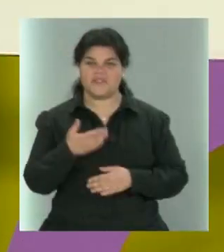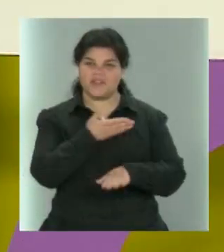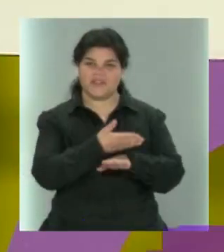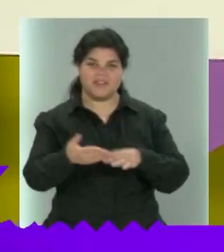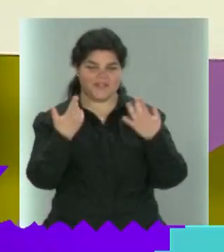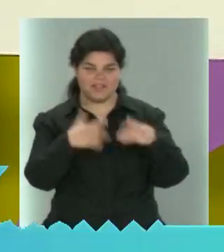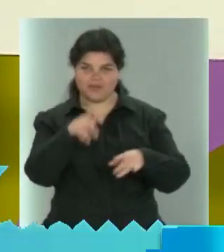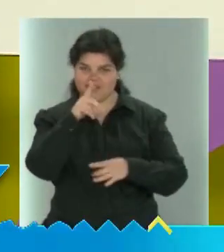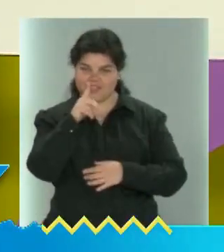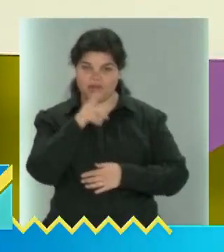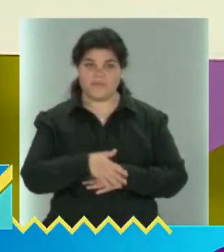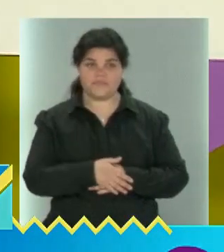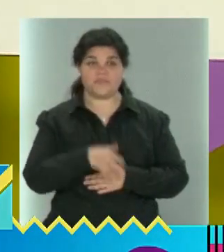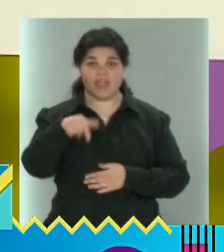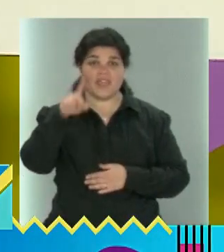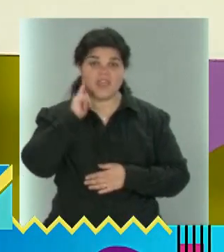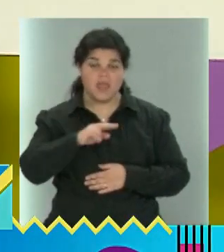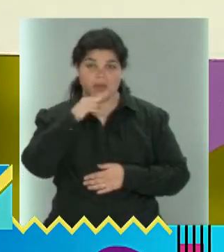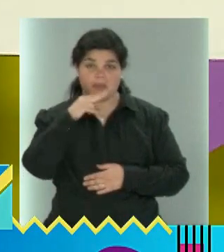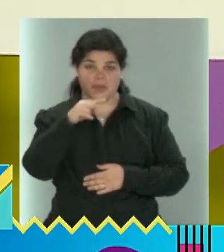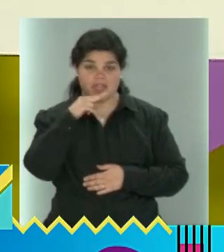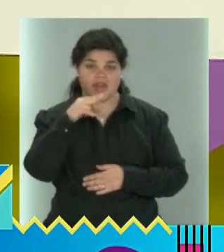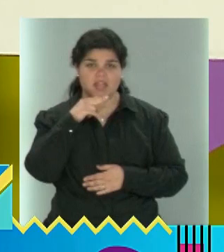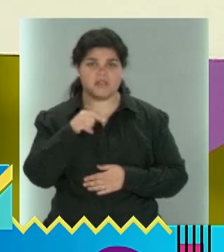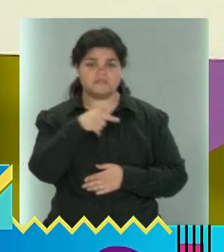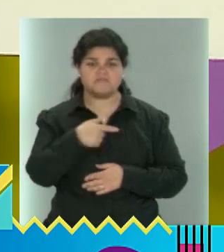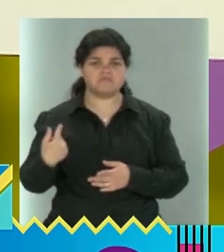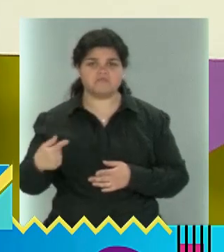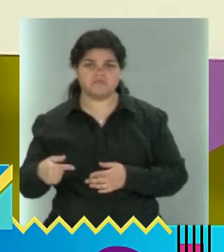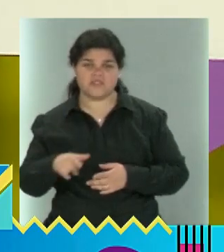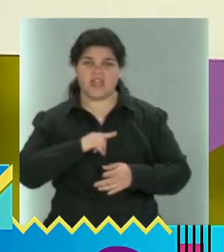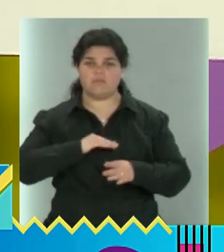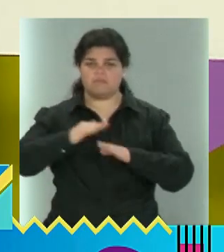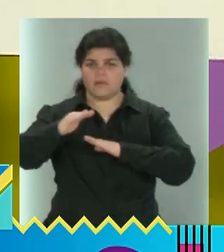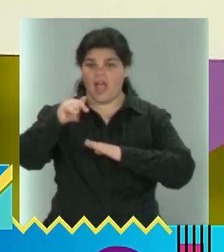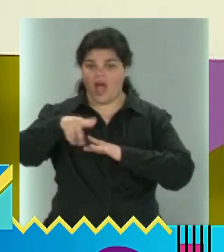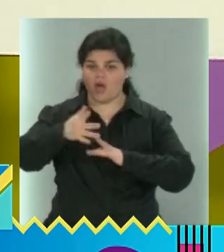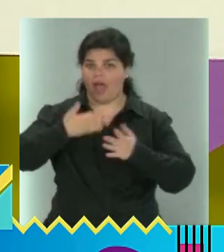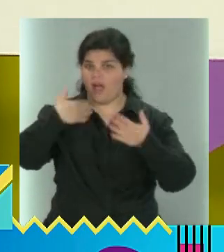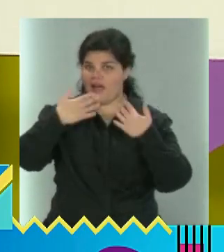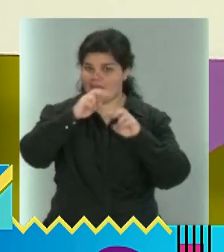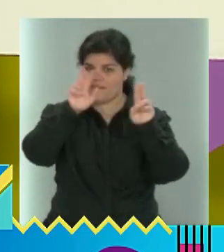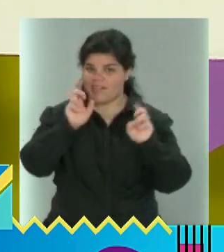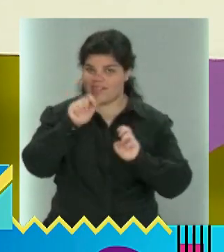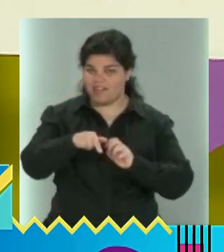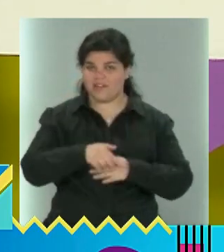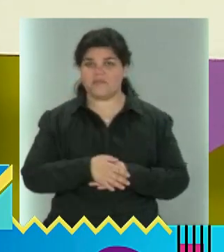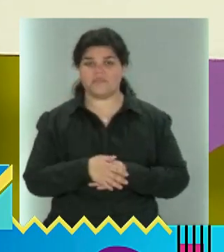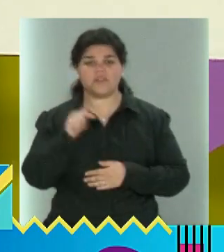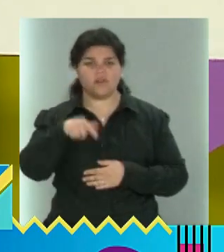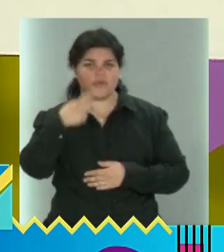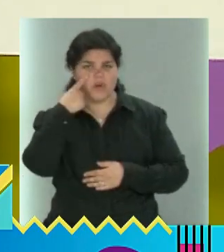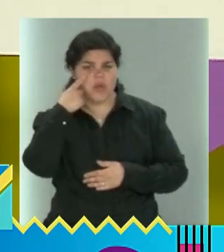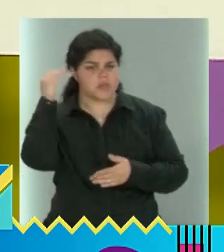Continuamos en distintos parecidos y este viernes le hemos dado a las artes marciales un lugar en este programa para poder conocerlas